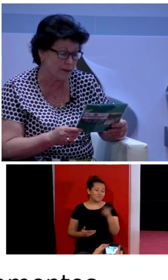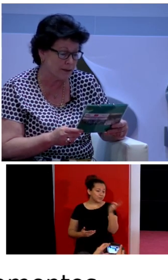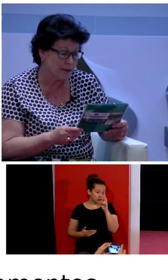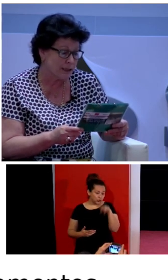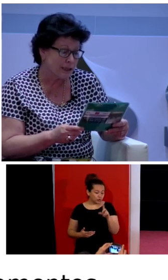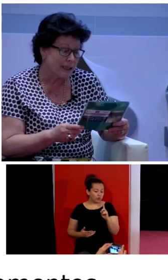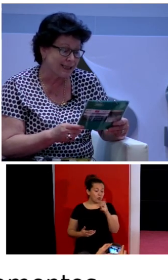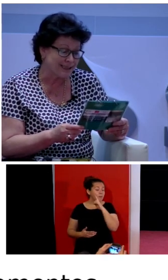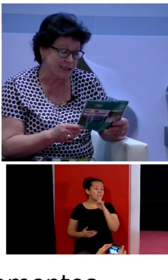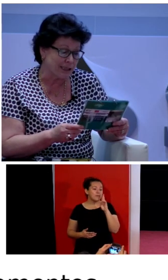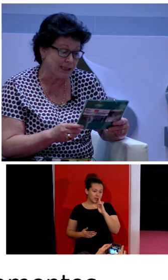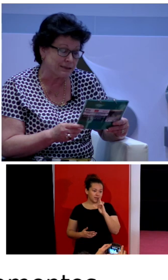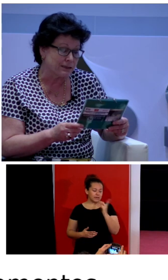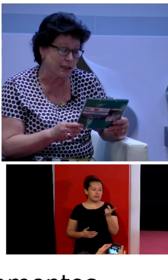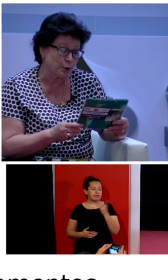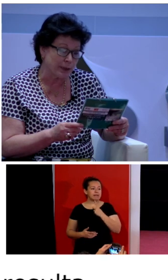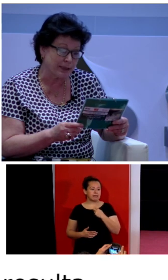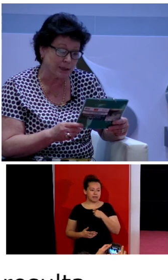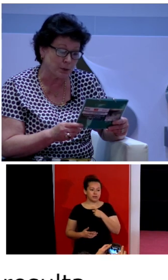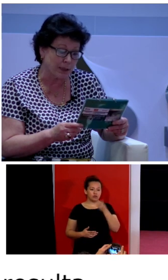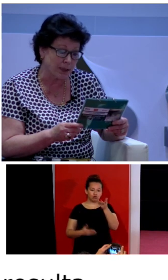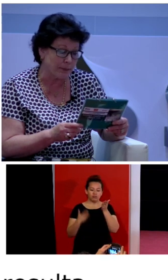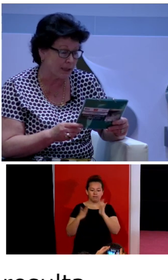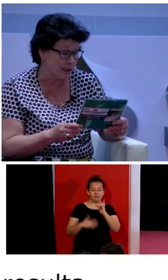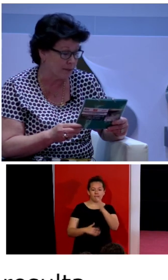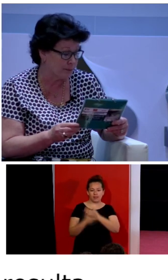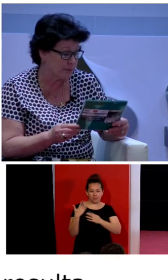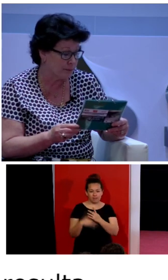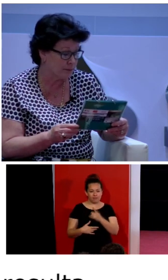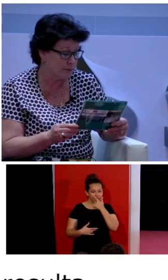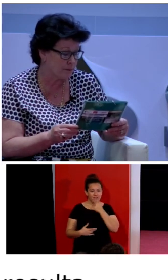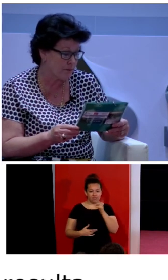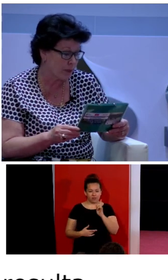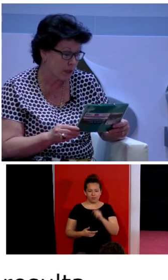madre que te digan que tu hija tiene una discapacidad.